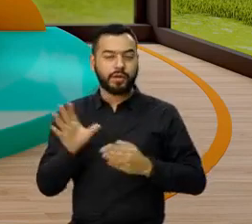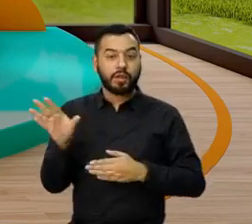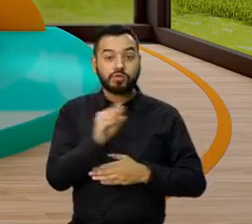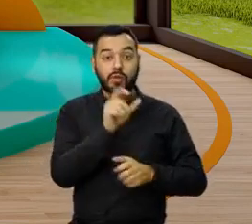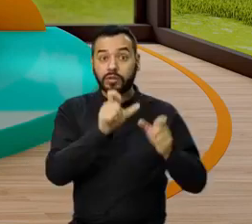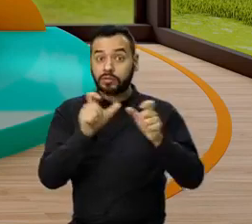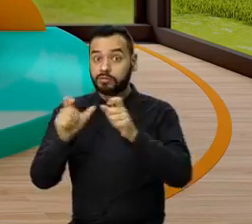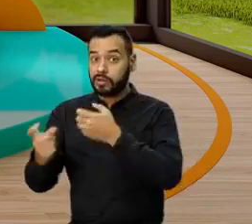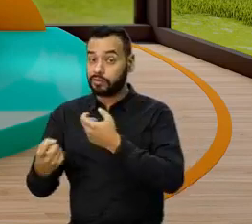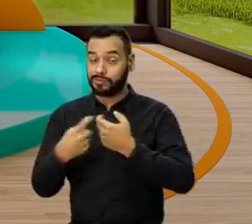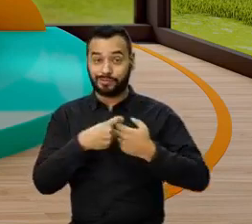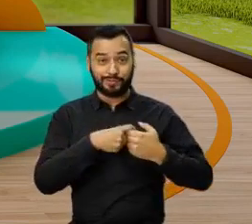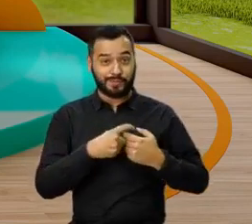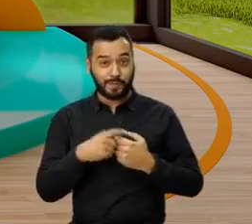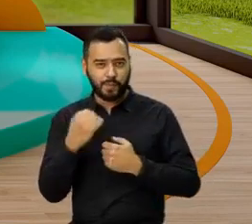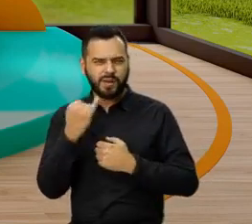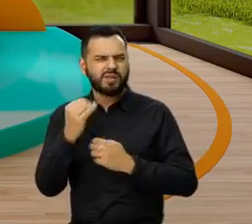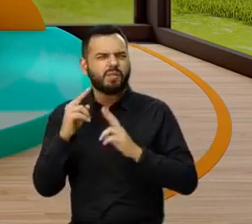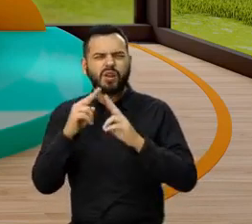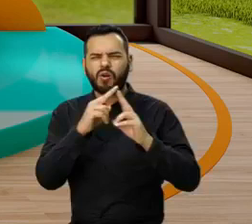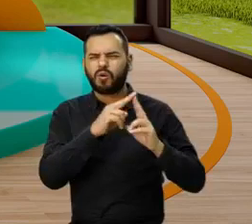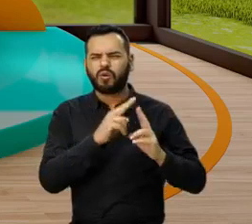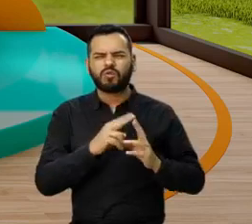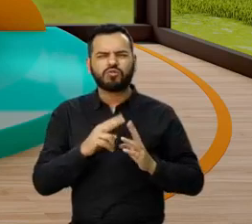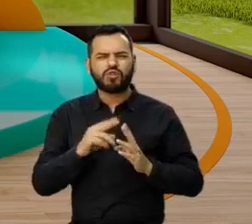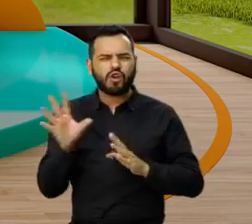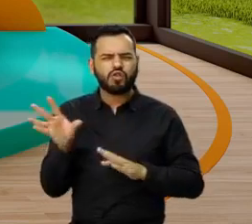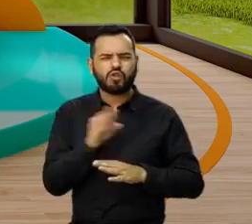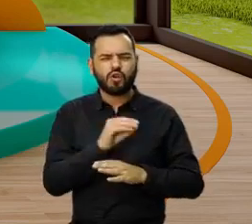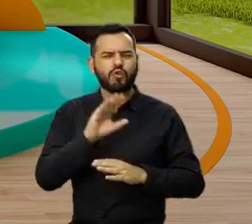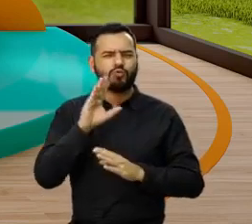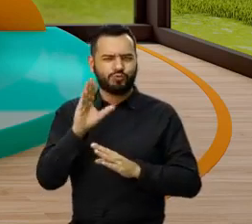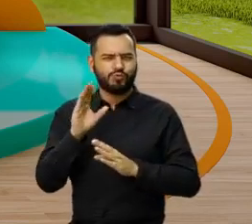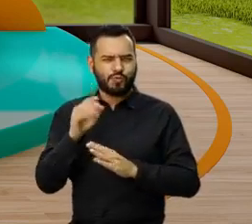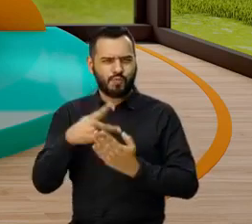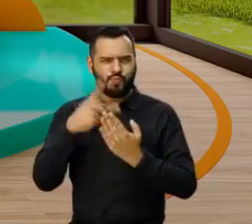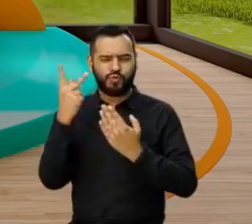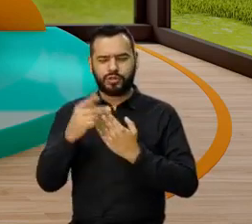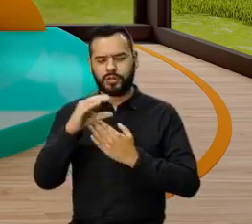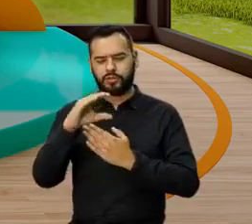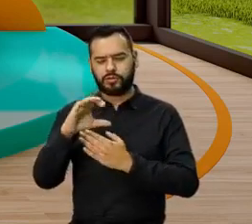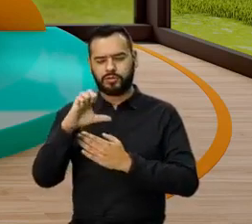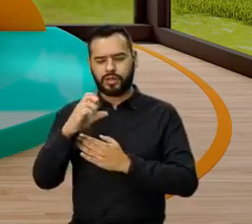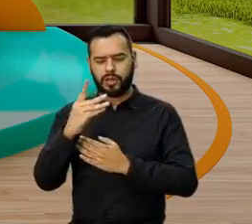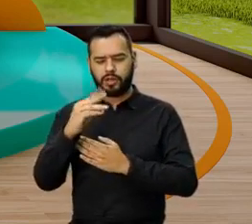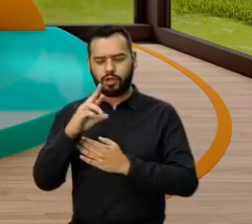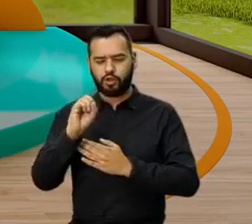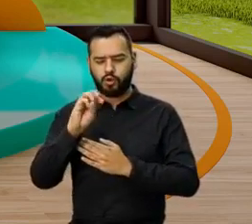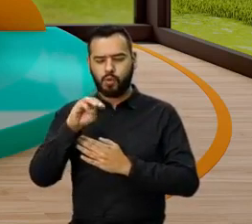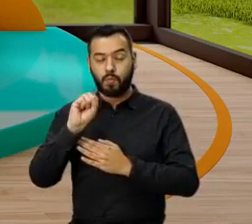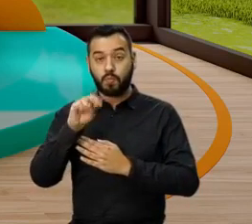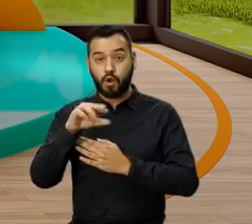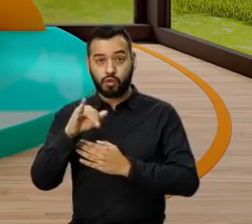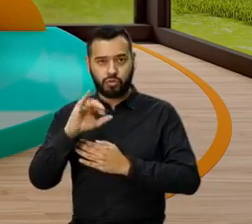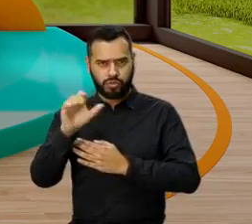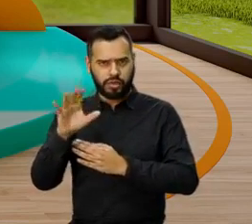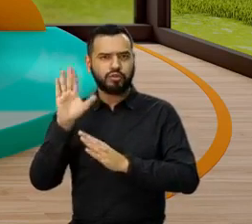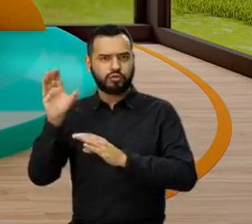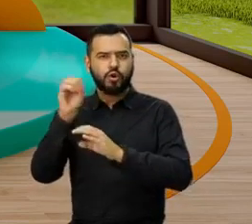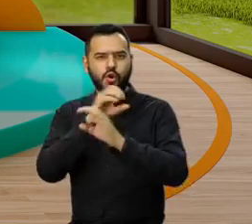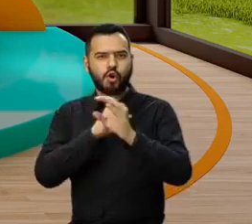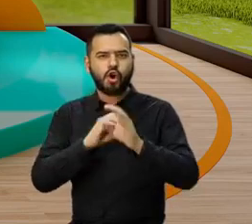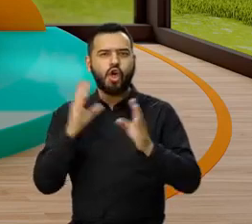las personas que ya están conectadas para conocer todo sobre cedro mont y el proyecto de vivienda de interés social de compensar